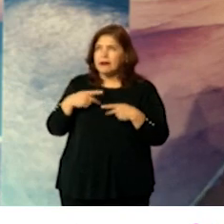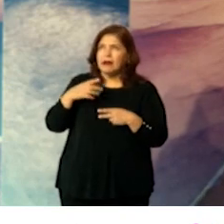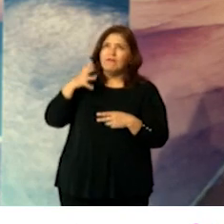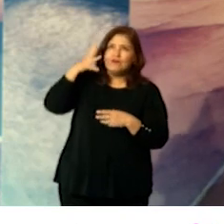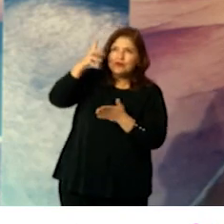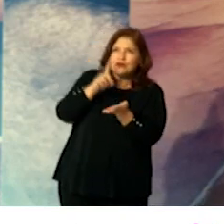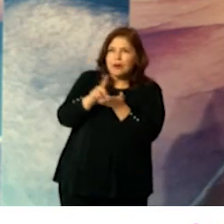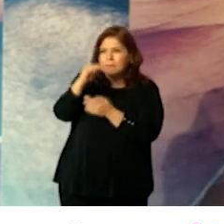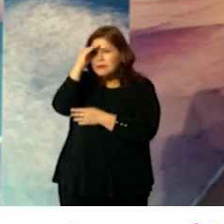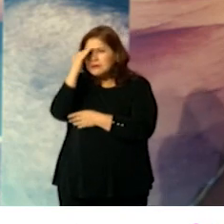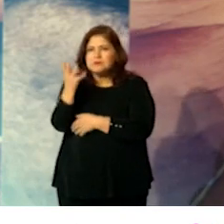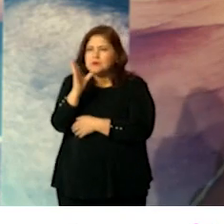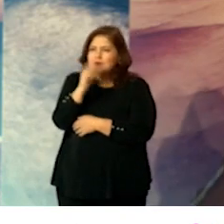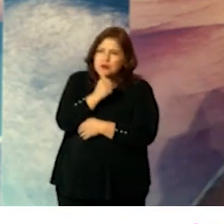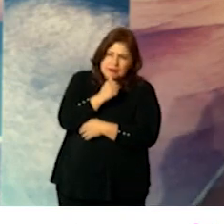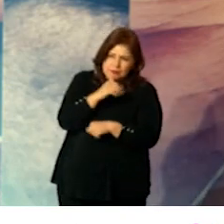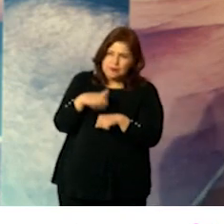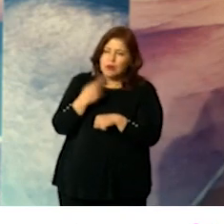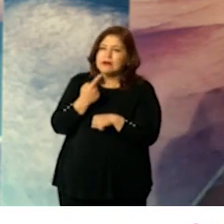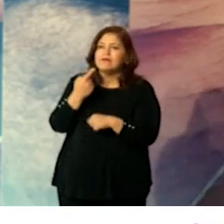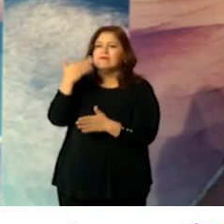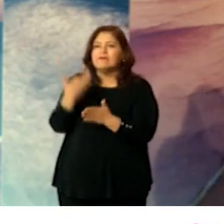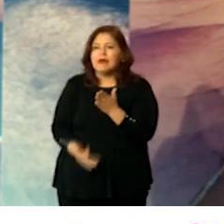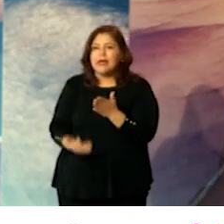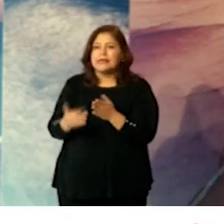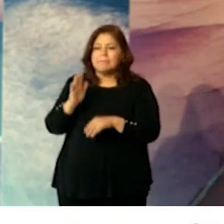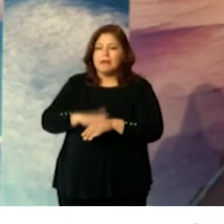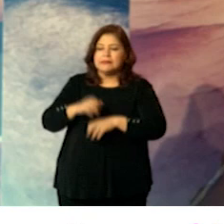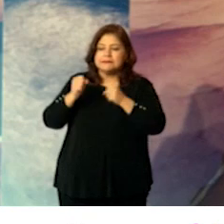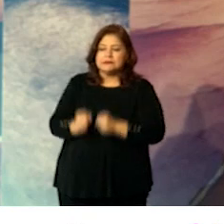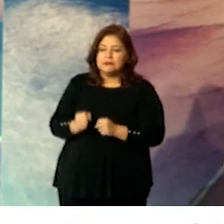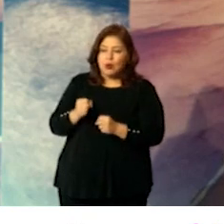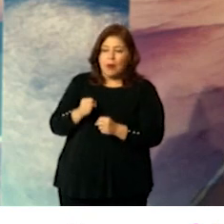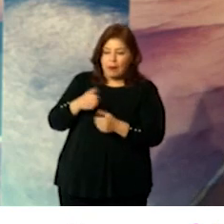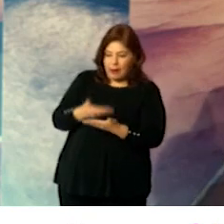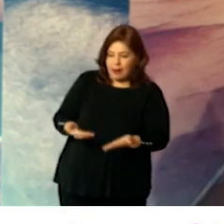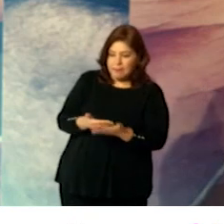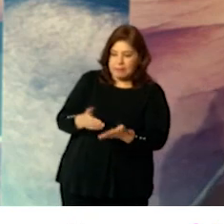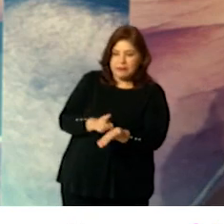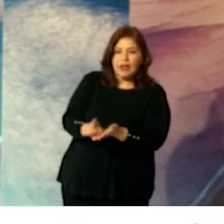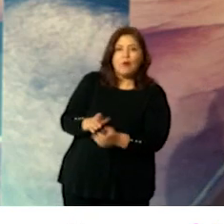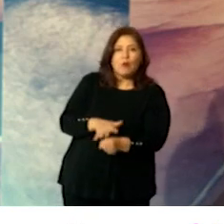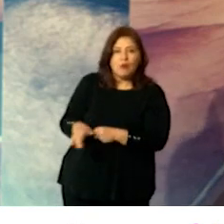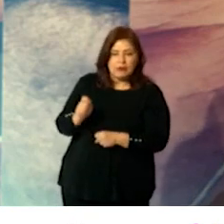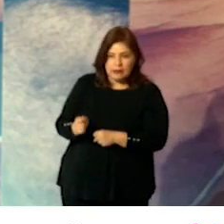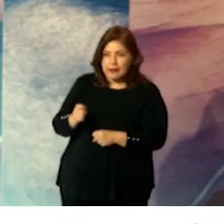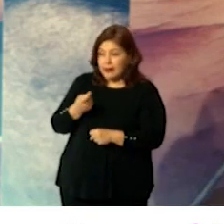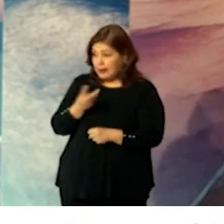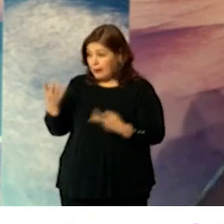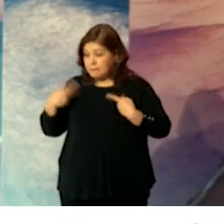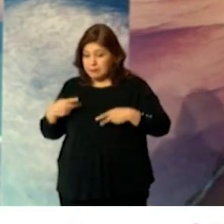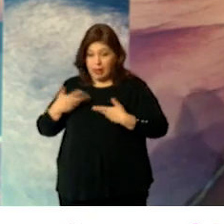futuro porque no tienen asegurado el derecho al presente. Y por eso es que las personas que podemos hacer